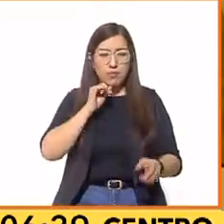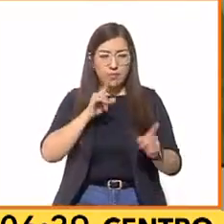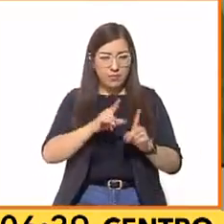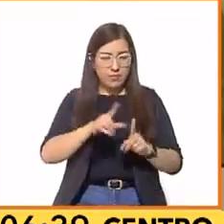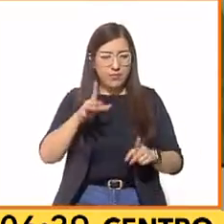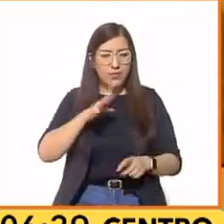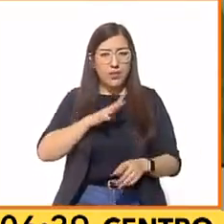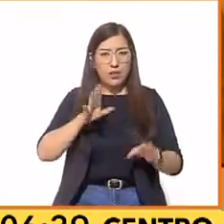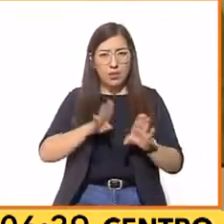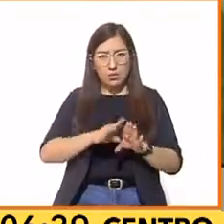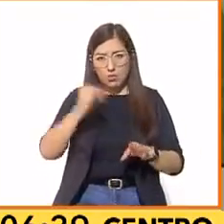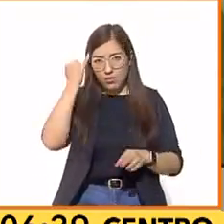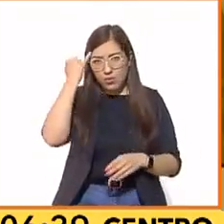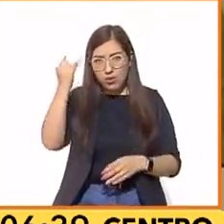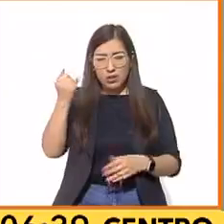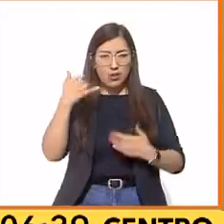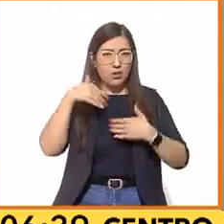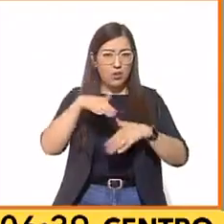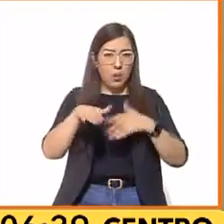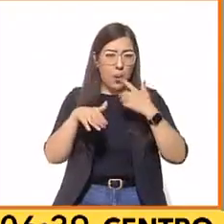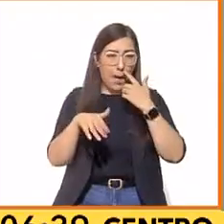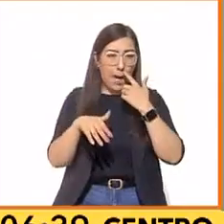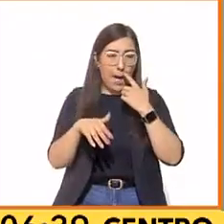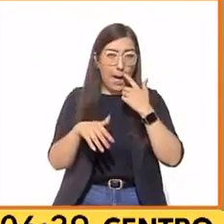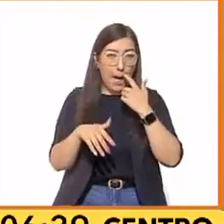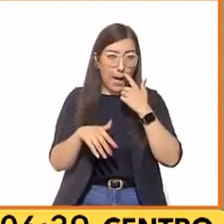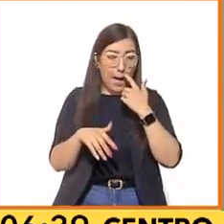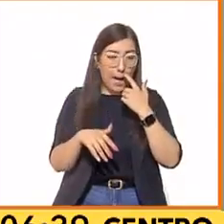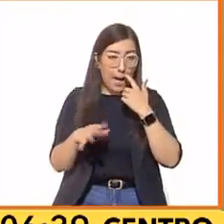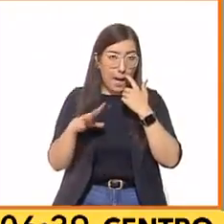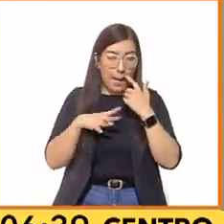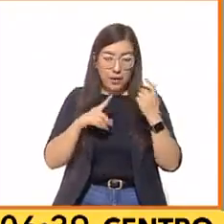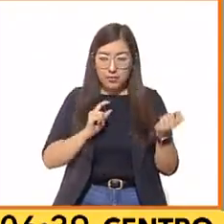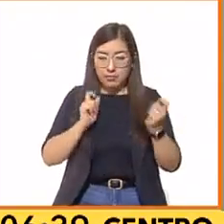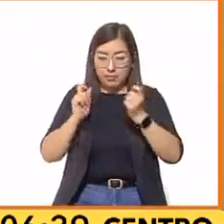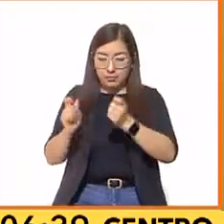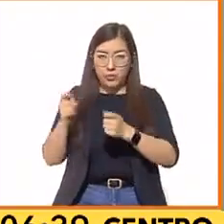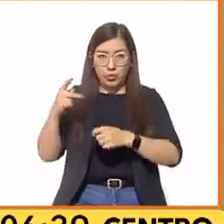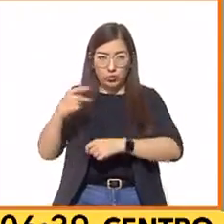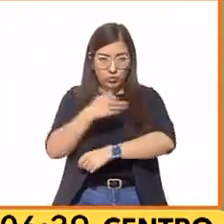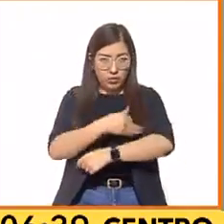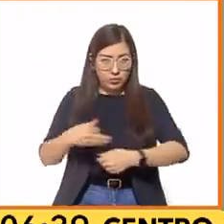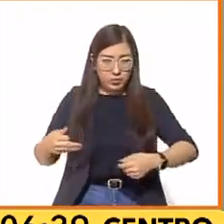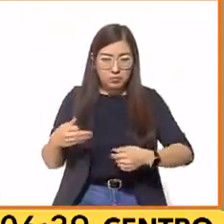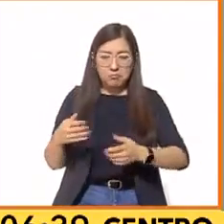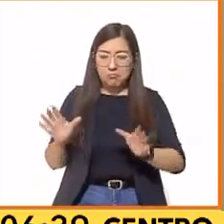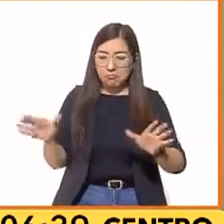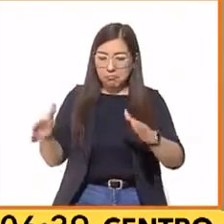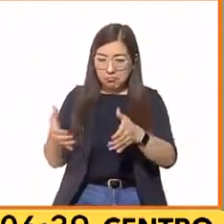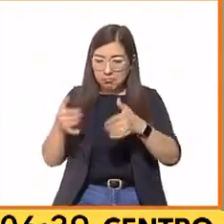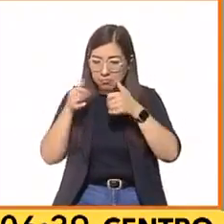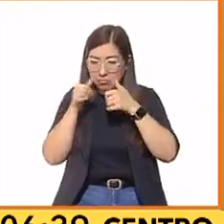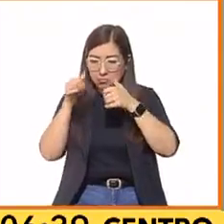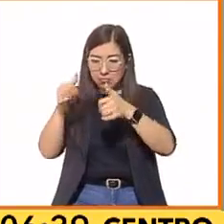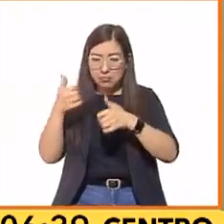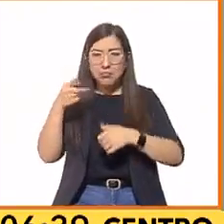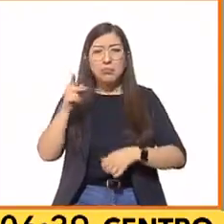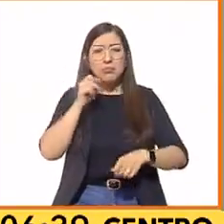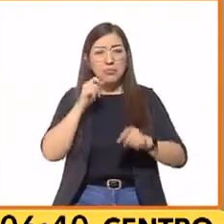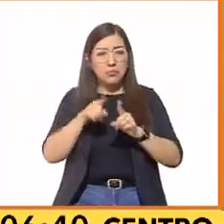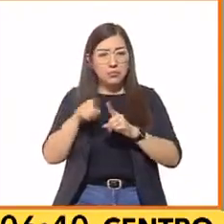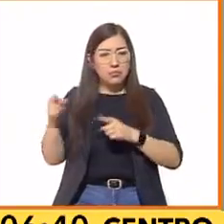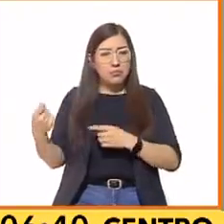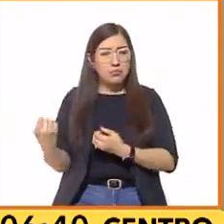ideas liberales, y ya lo describía usted hace un momento, se hace cargo de la familia cuando tienen que separarse, pero incluso le proporciona recurso